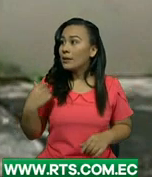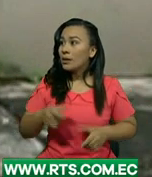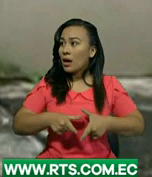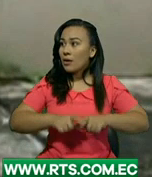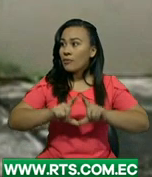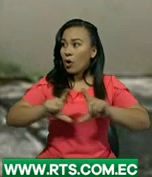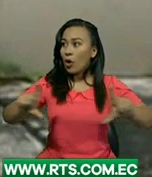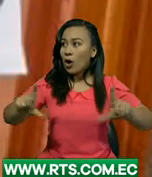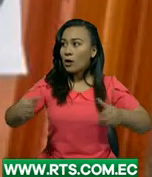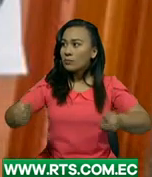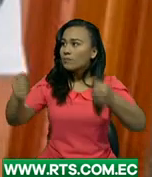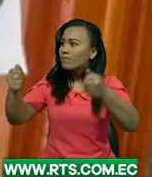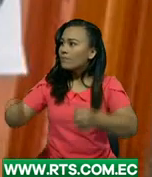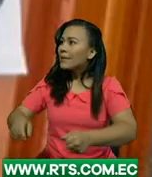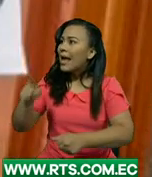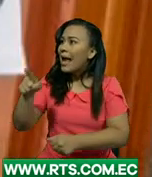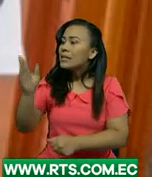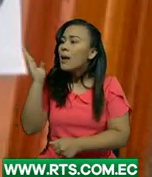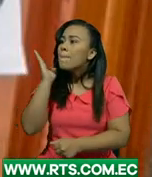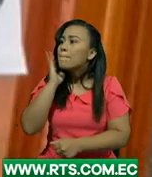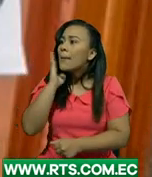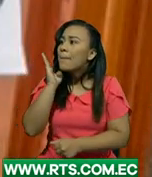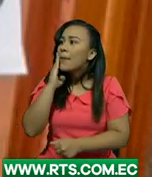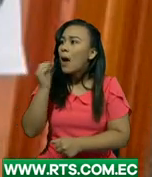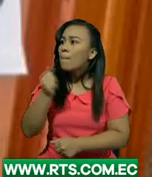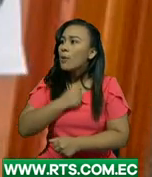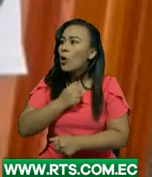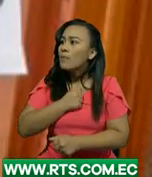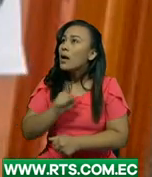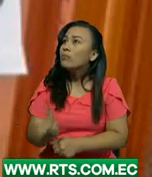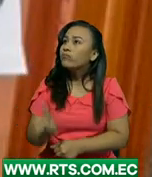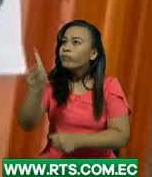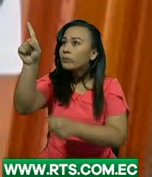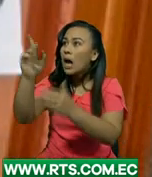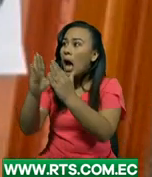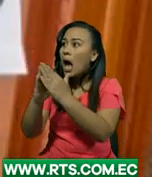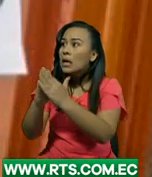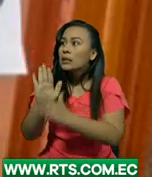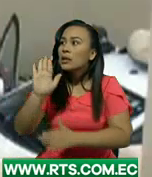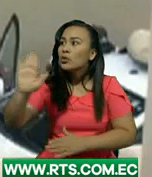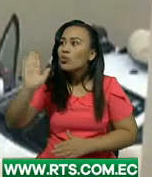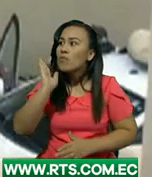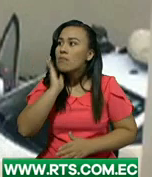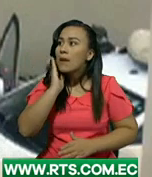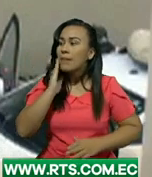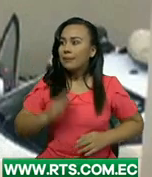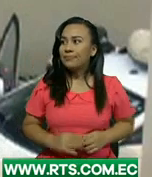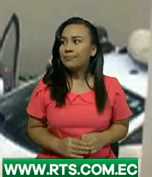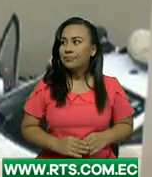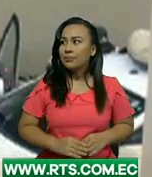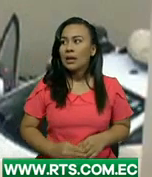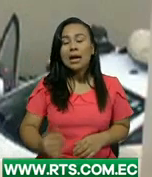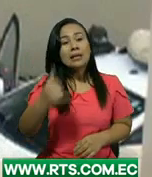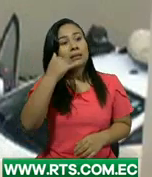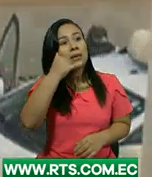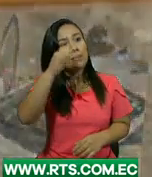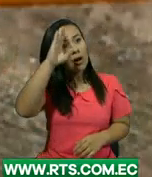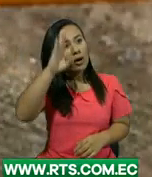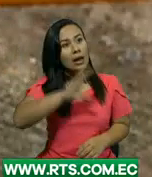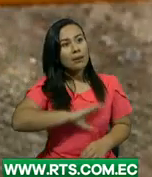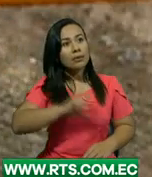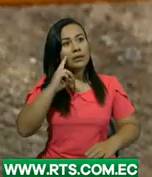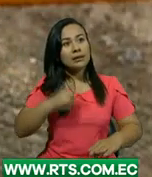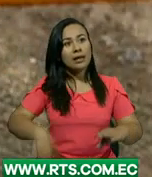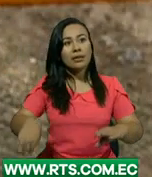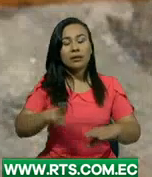que indicaba: esta señora es la madre de la dueña de esa casa. E inmediatamente llamaron a la Policía Nacional.